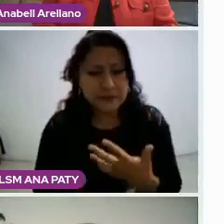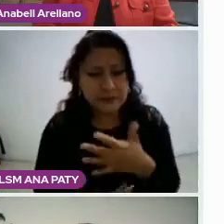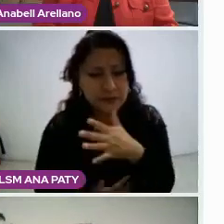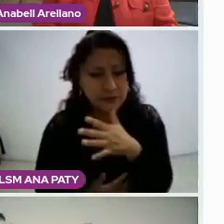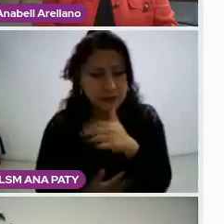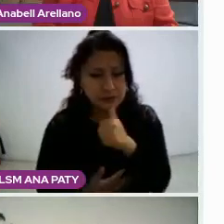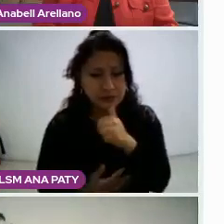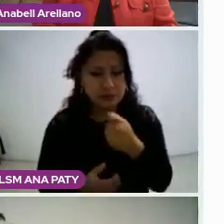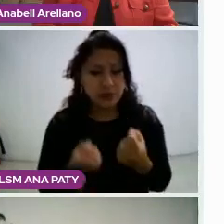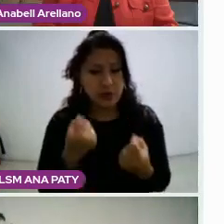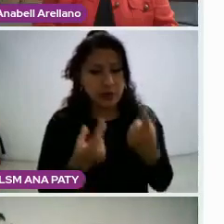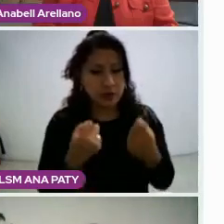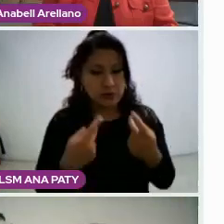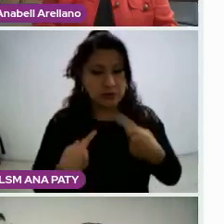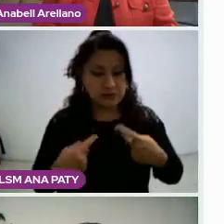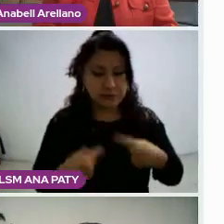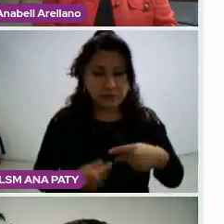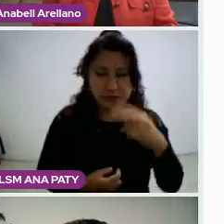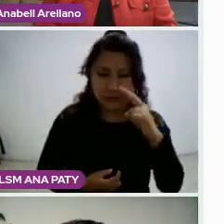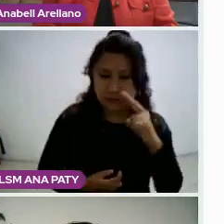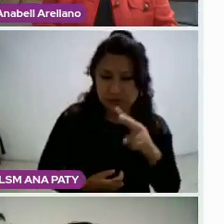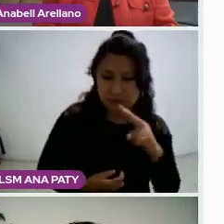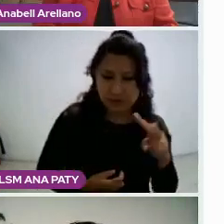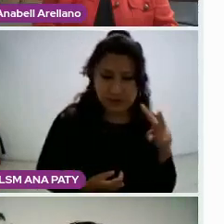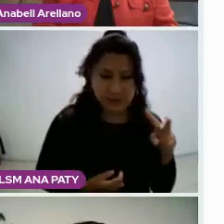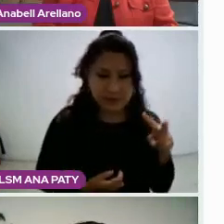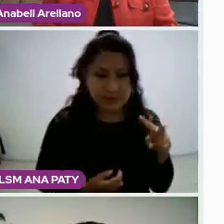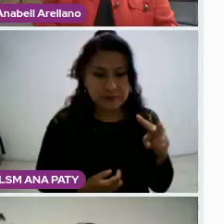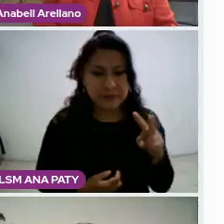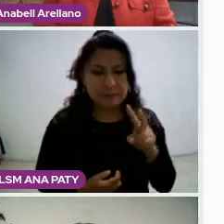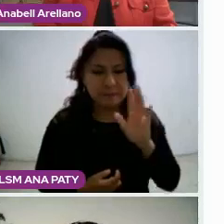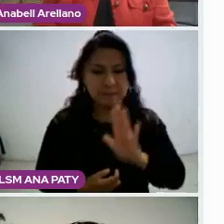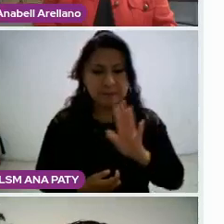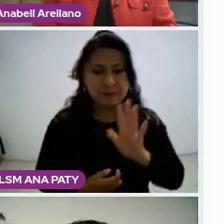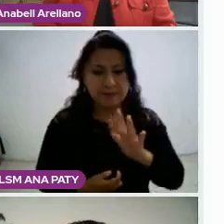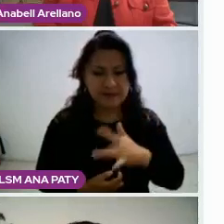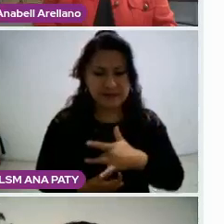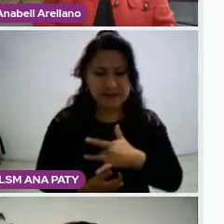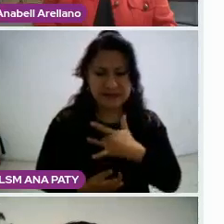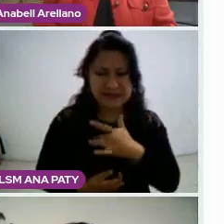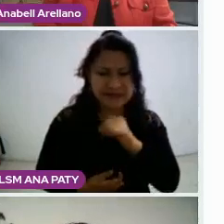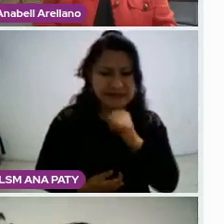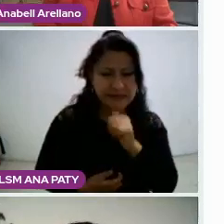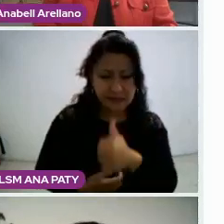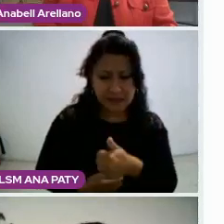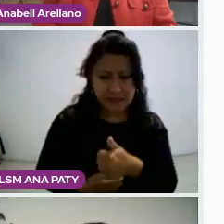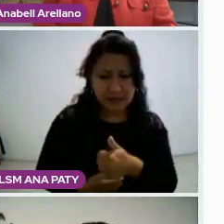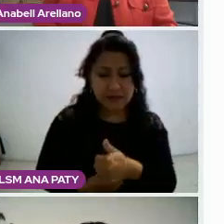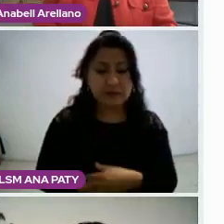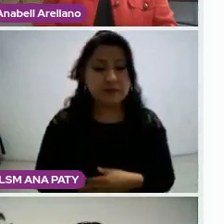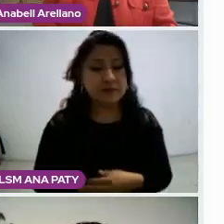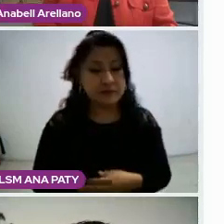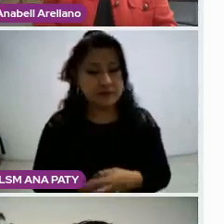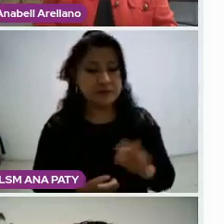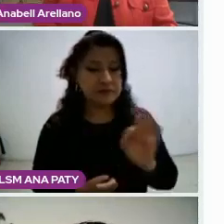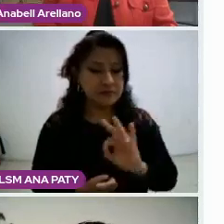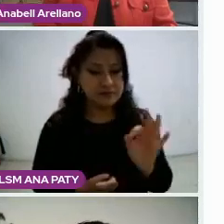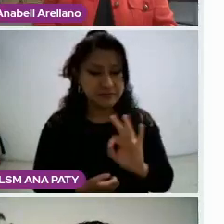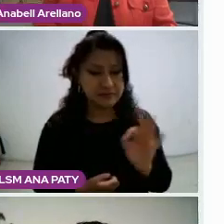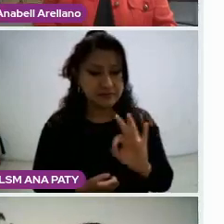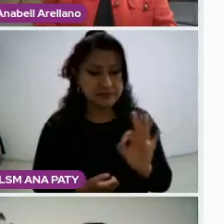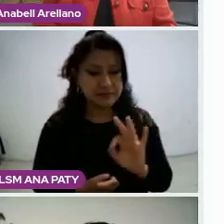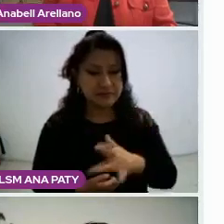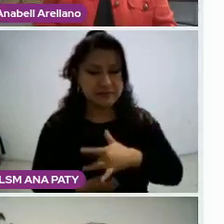que pues dicen, ay, no, esta persona parece que no siente absolutamente nada? Probablemente está teniendo esta sintomatología,